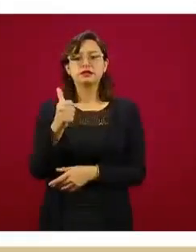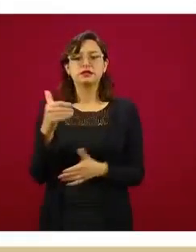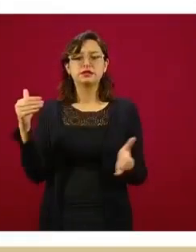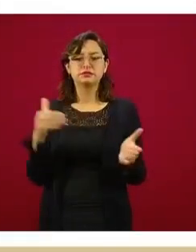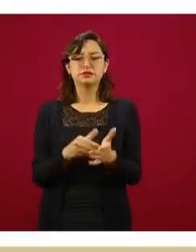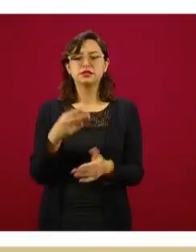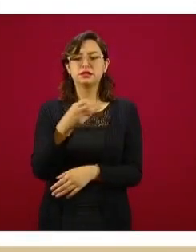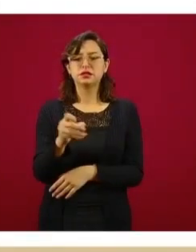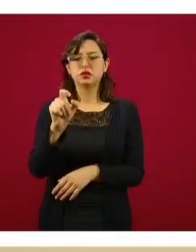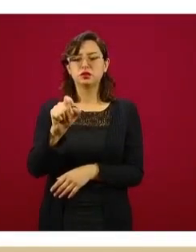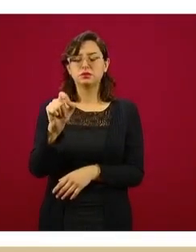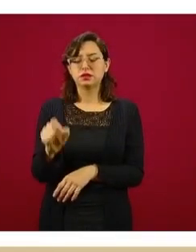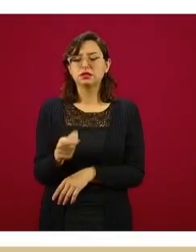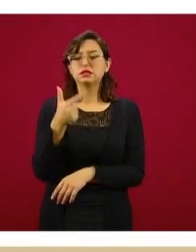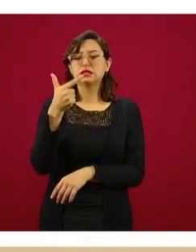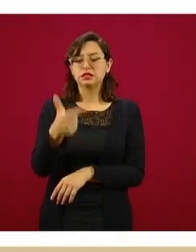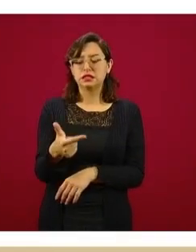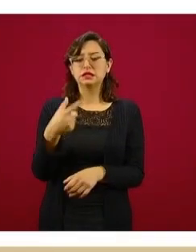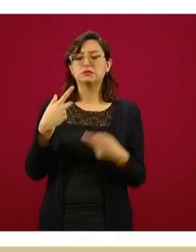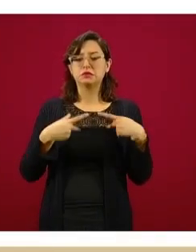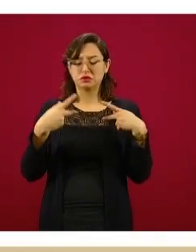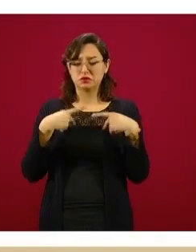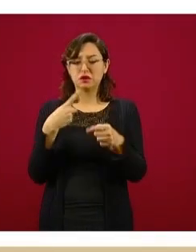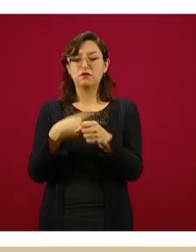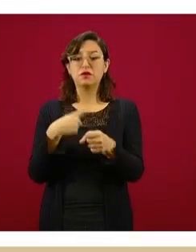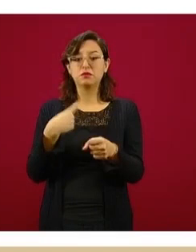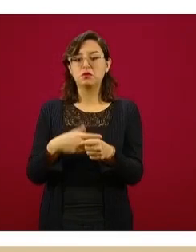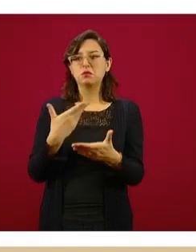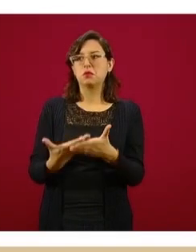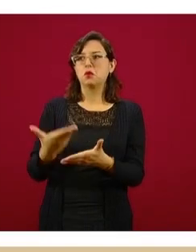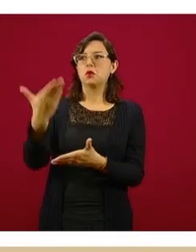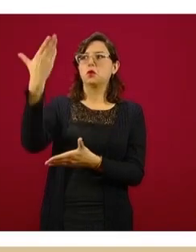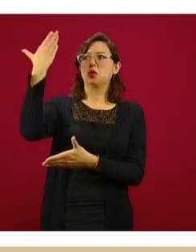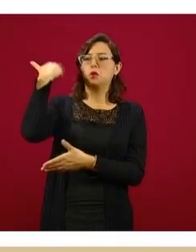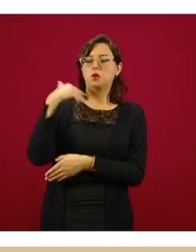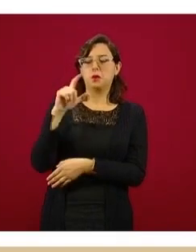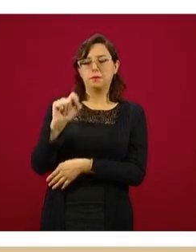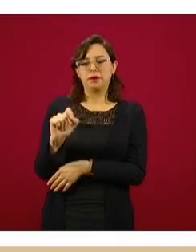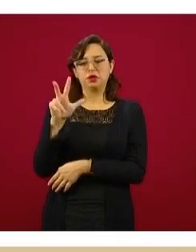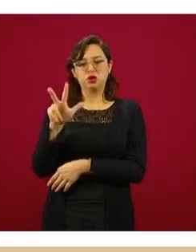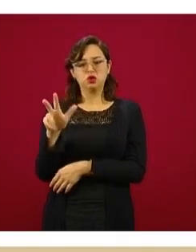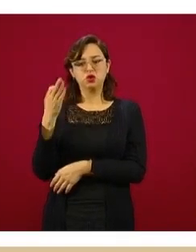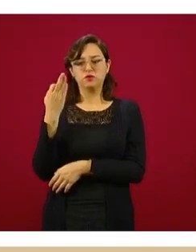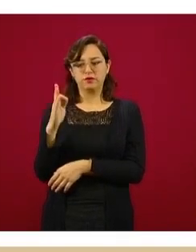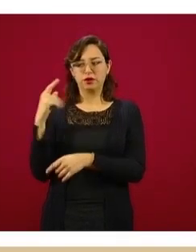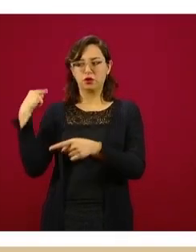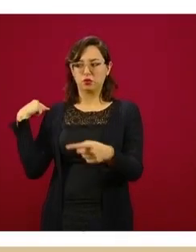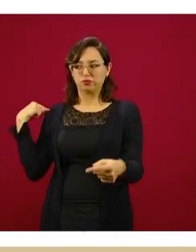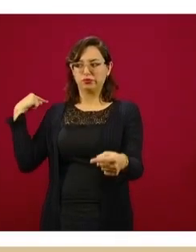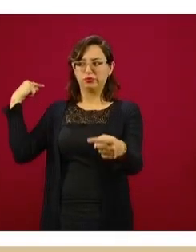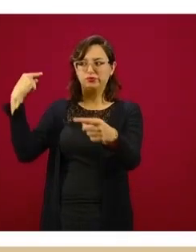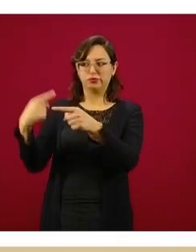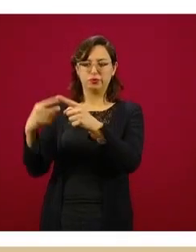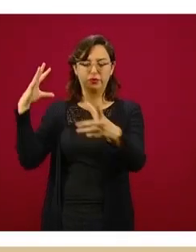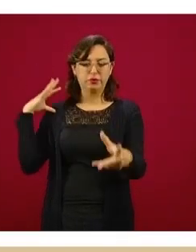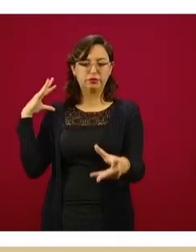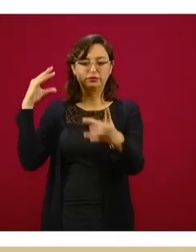36.327 casos confirmados desde el primer evento, el 28 de febrero, y de ellos